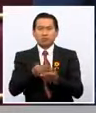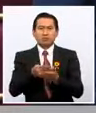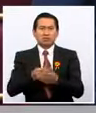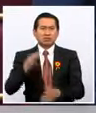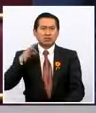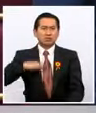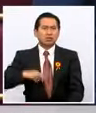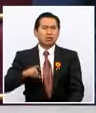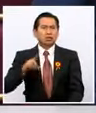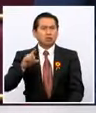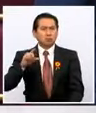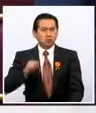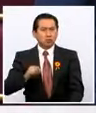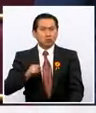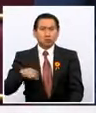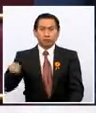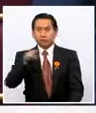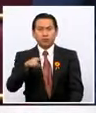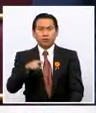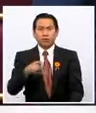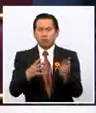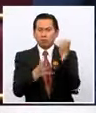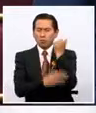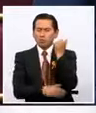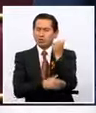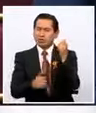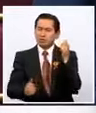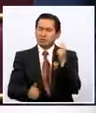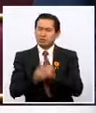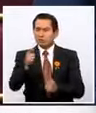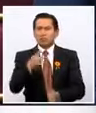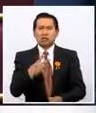ha golpeado a los más pobres